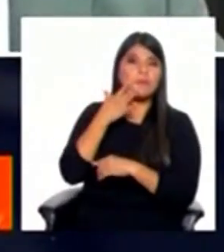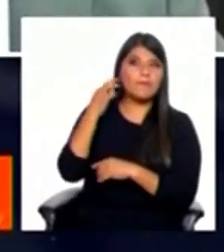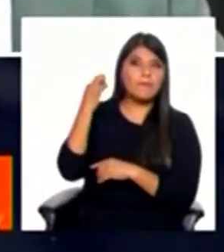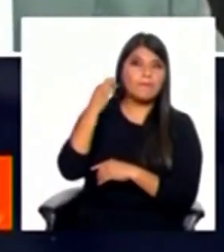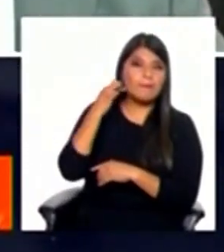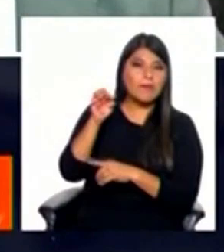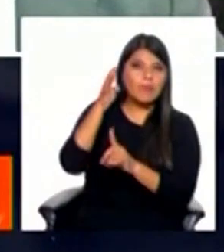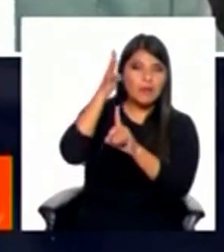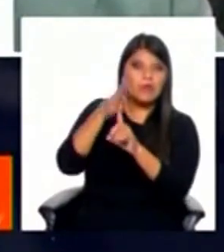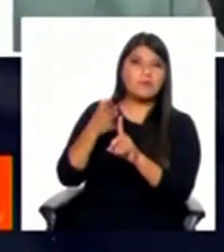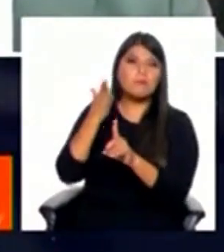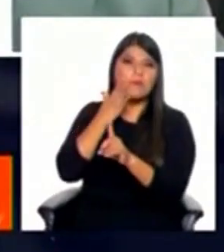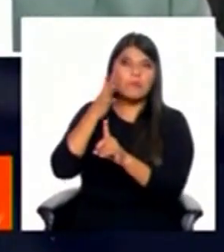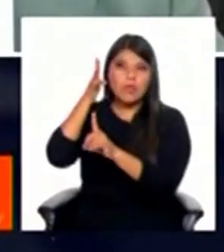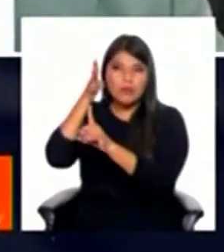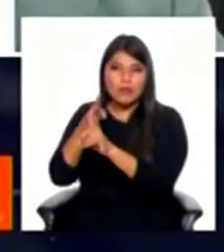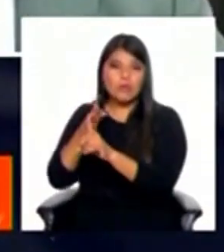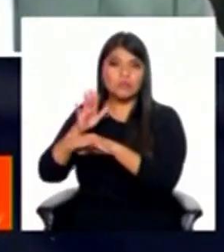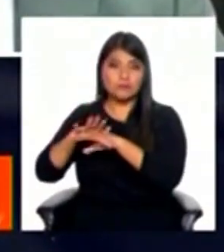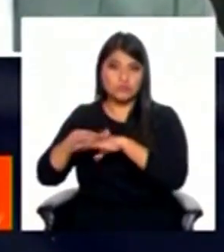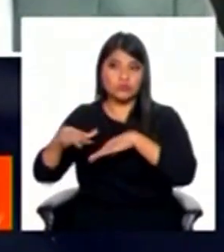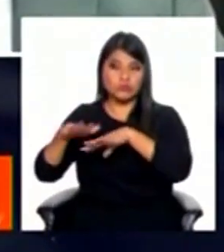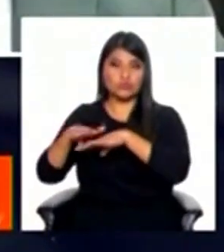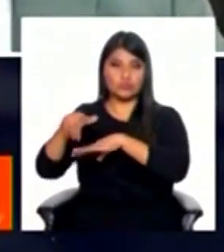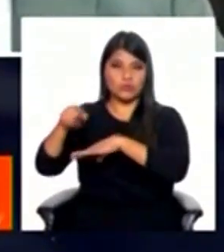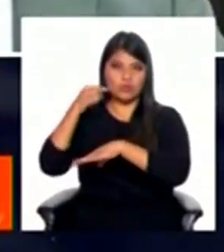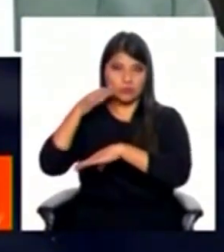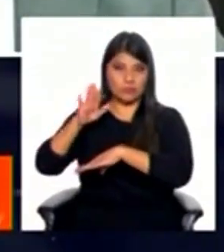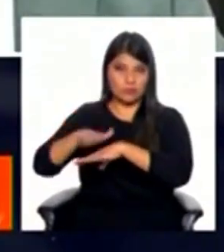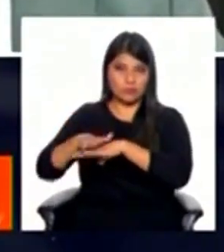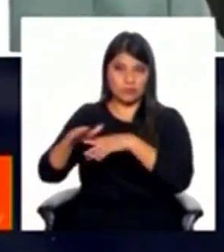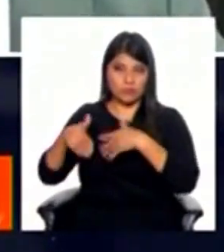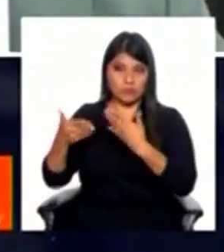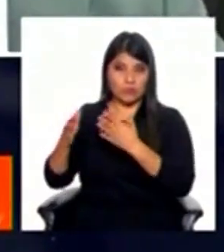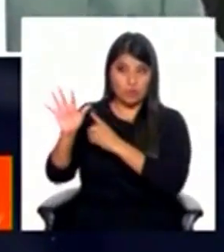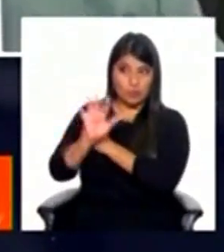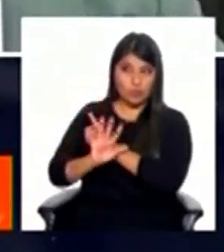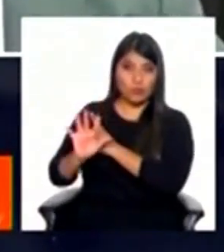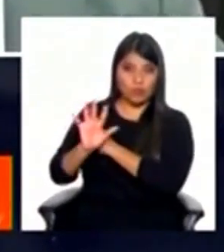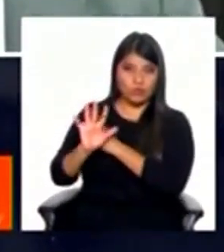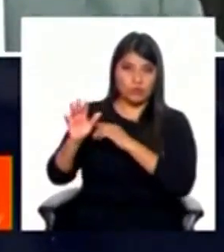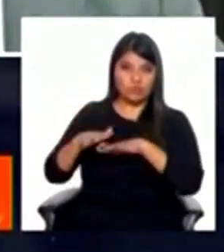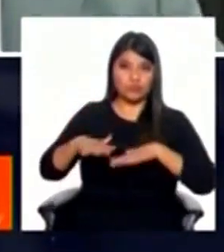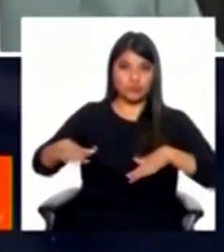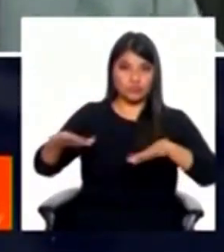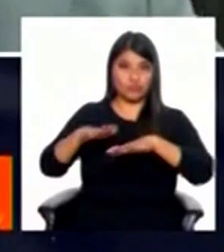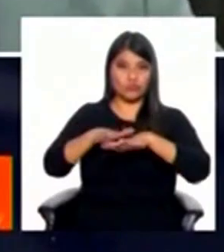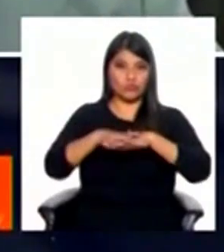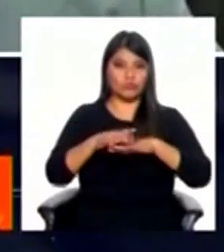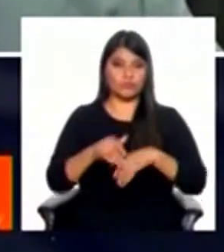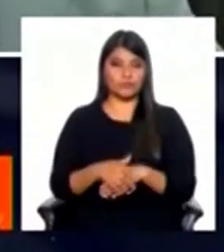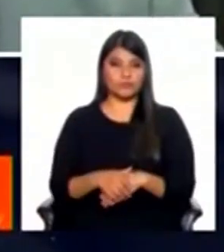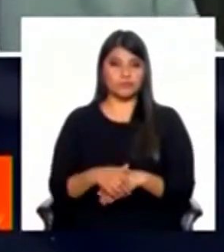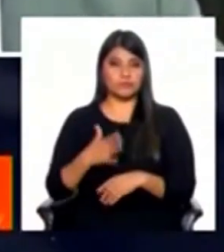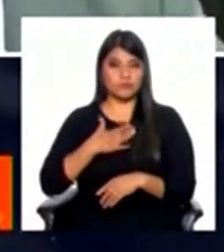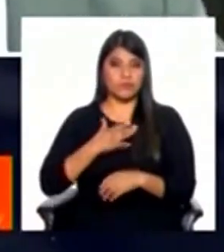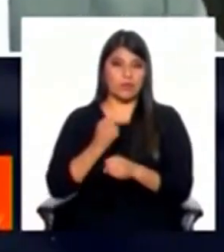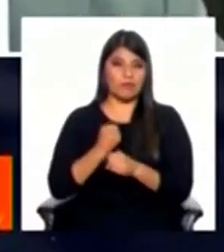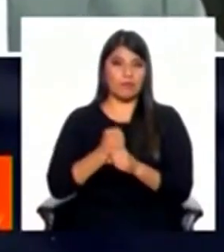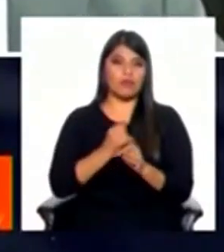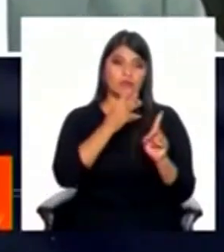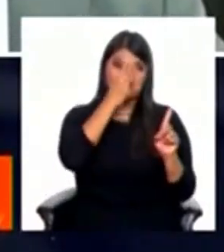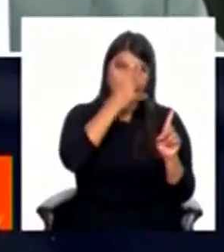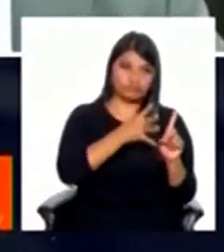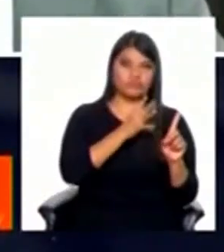esta menor de edad para poder determinar alguna medida de protección adicional desde el ámbito de nuestras funciones. Entonces, hay dos